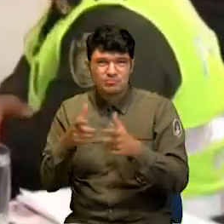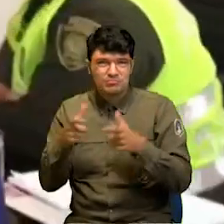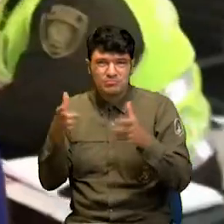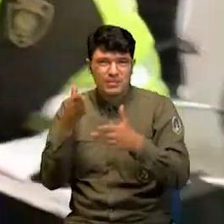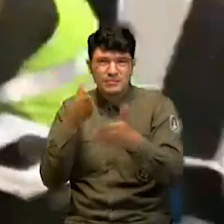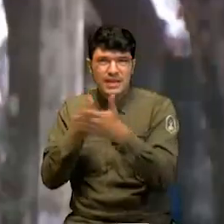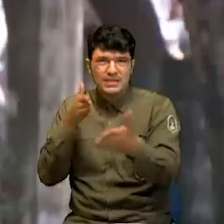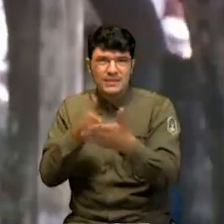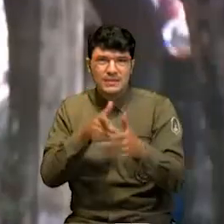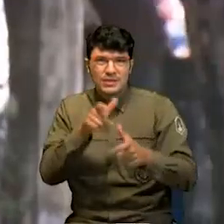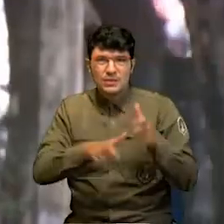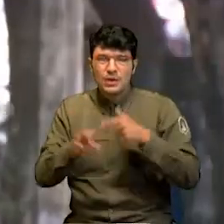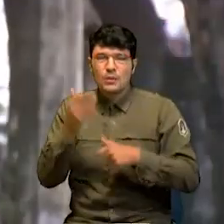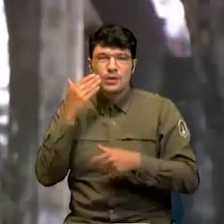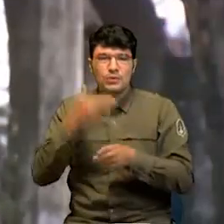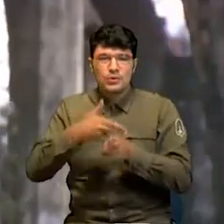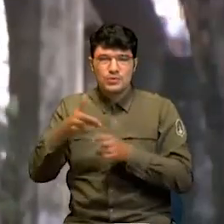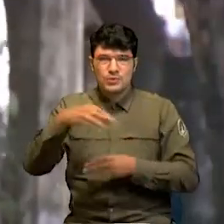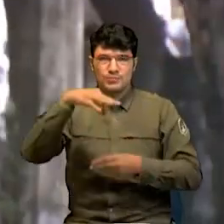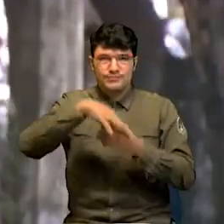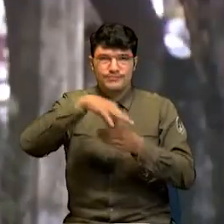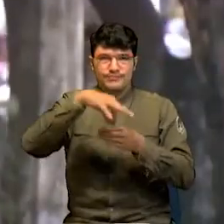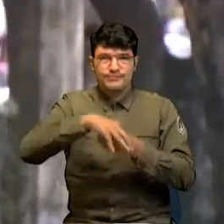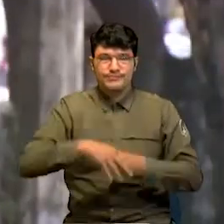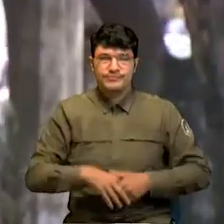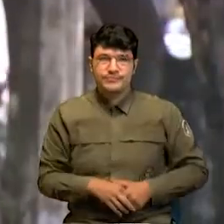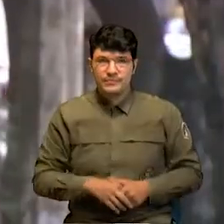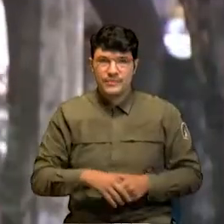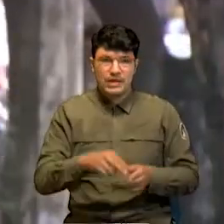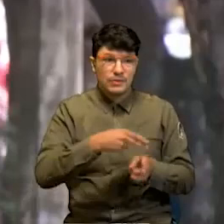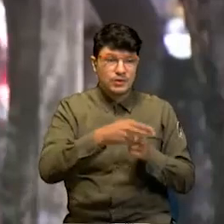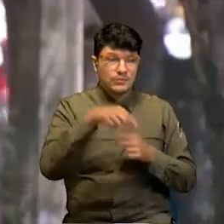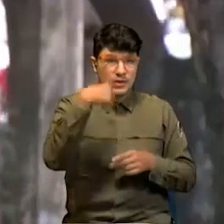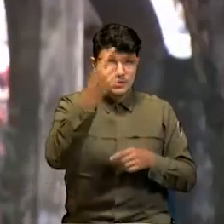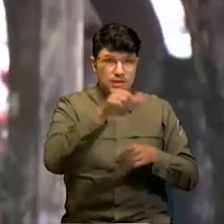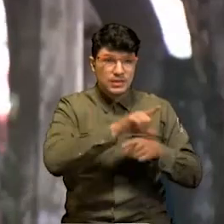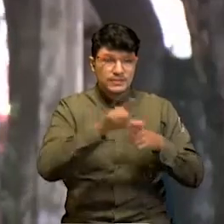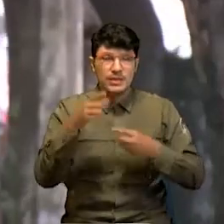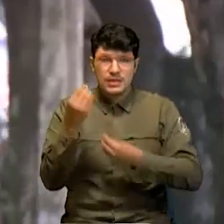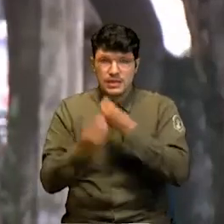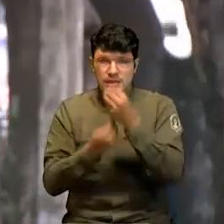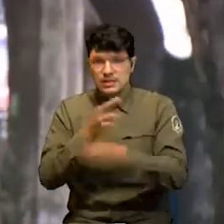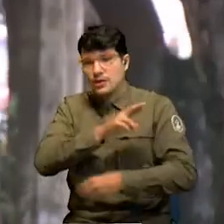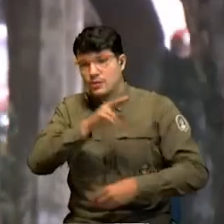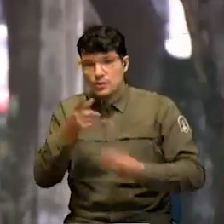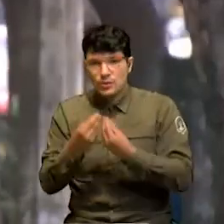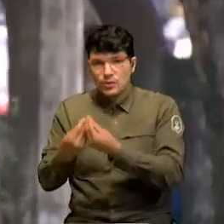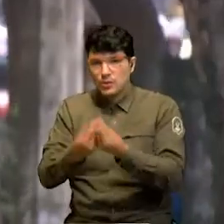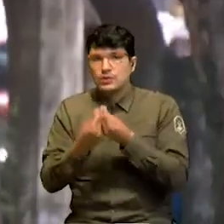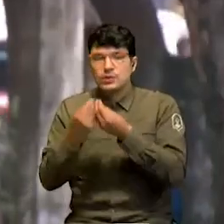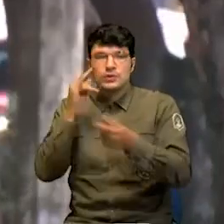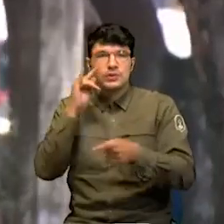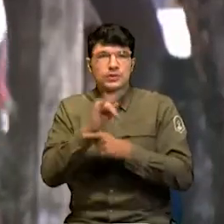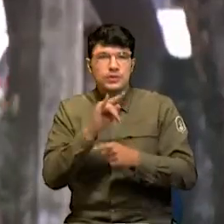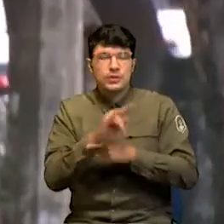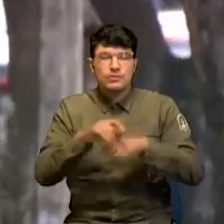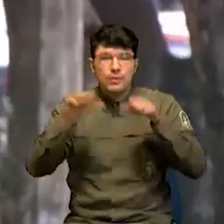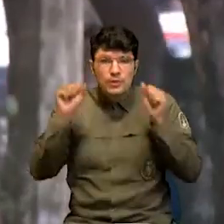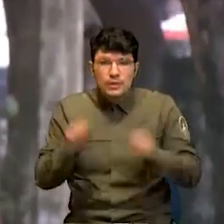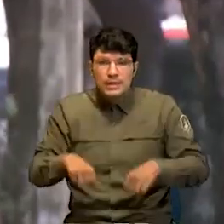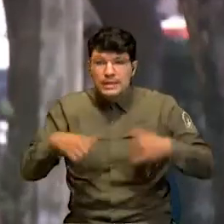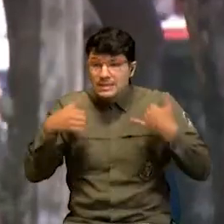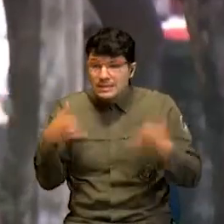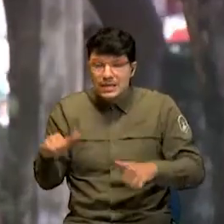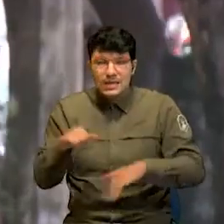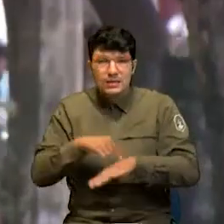electoral. Muy bien, se pactó para dentro de 8 días efectuar otro consejo de seguridad para poder ya tener